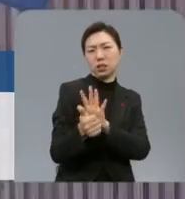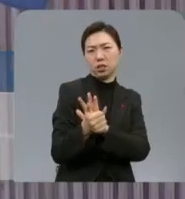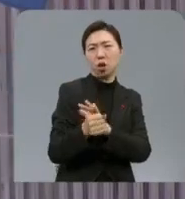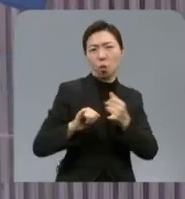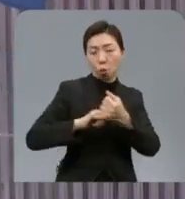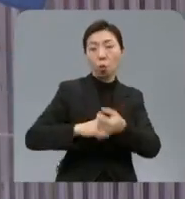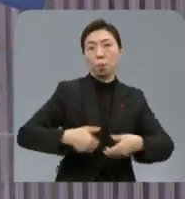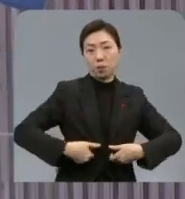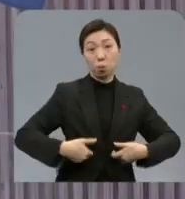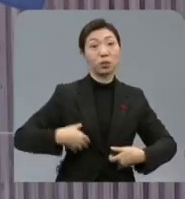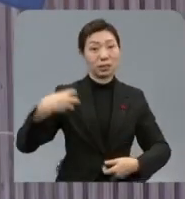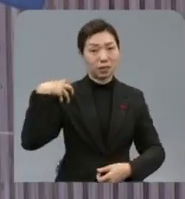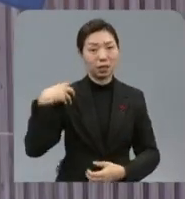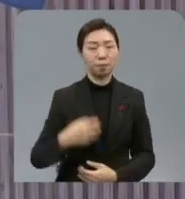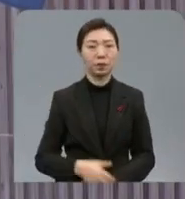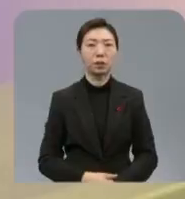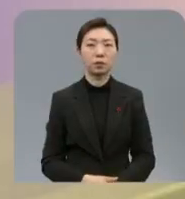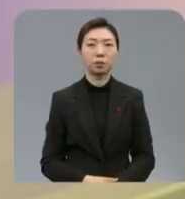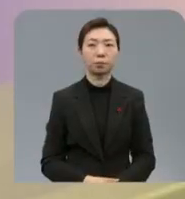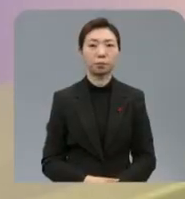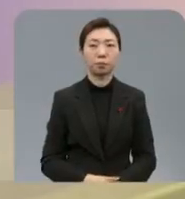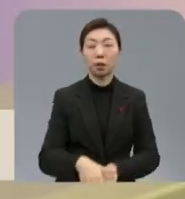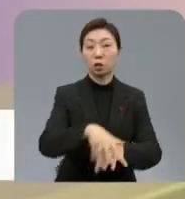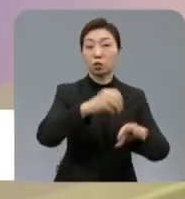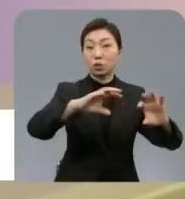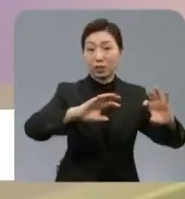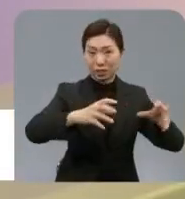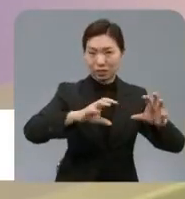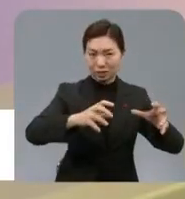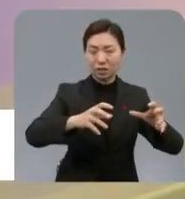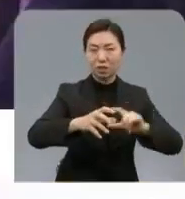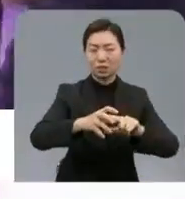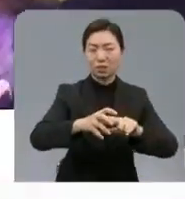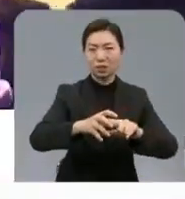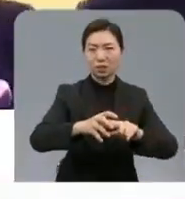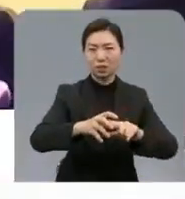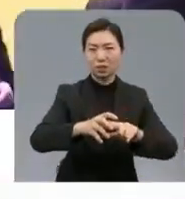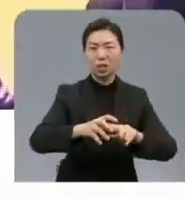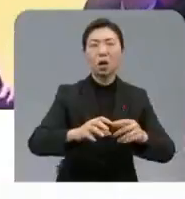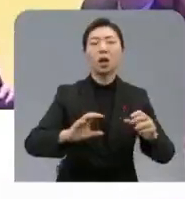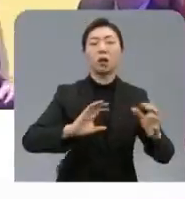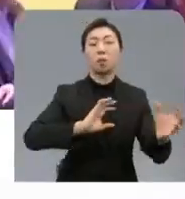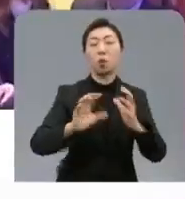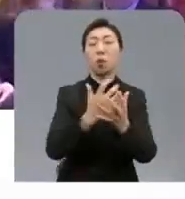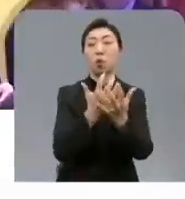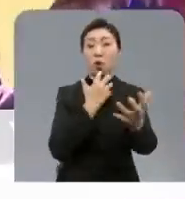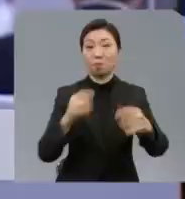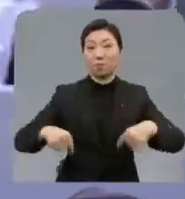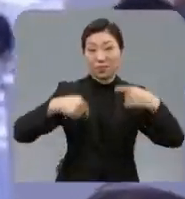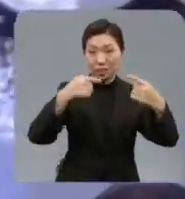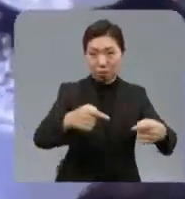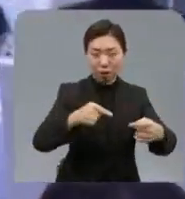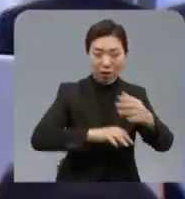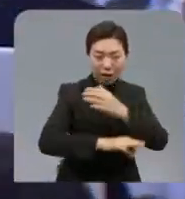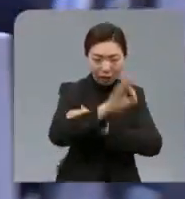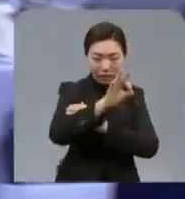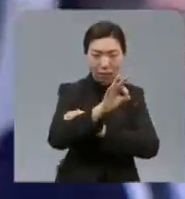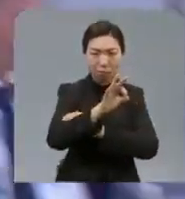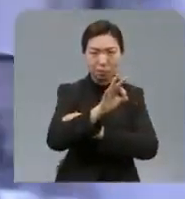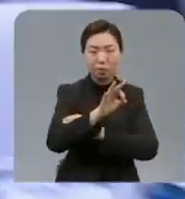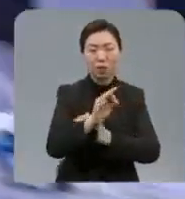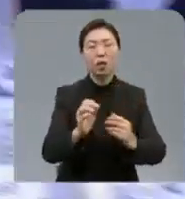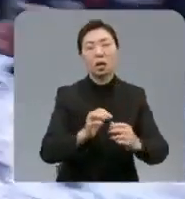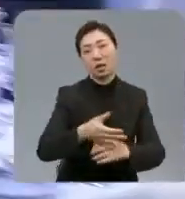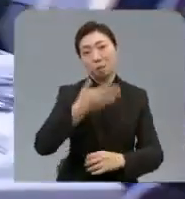Morgan o la surcoreanas Samsung y Escape a los que John presentará las medidas económicas que impulsa su ejecutivo además de promocionar